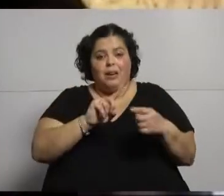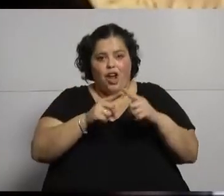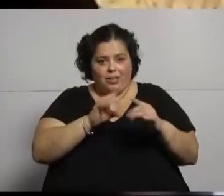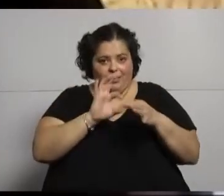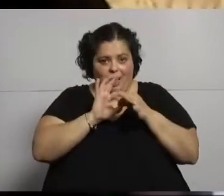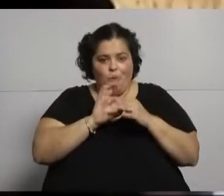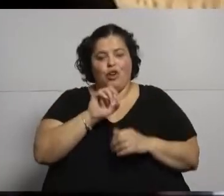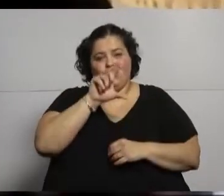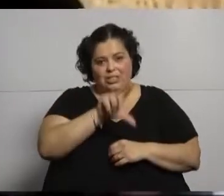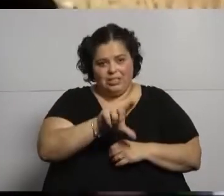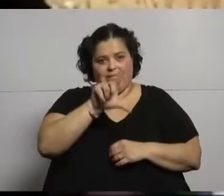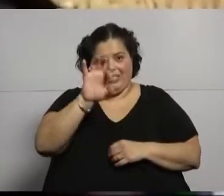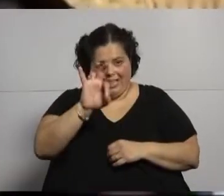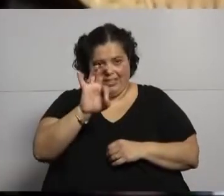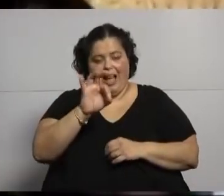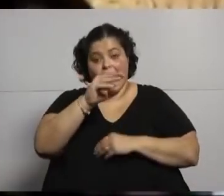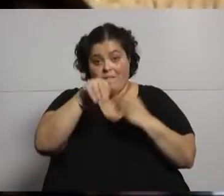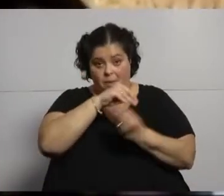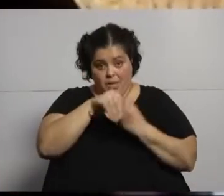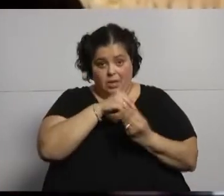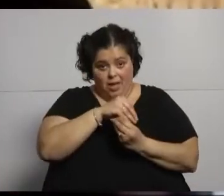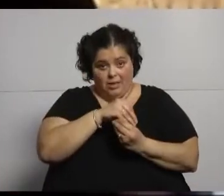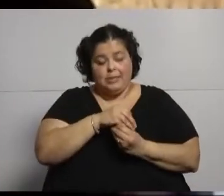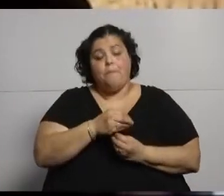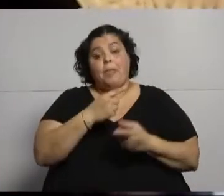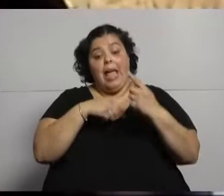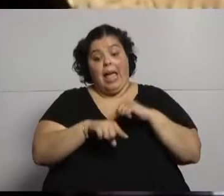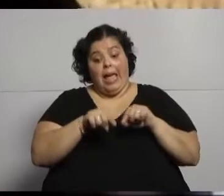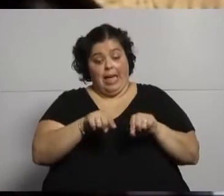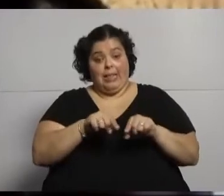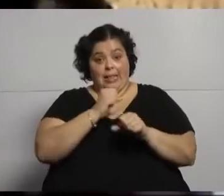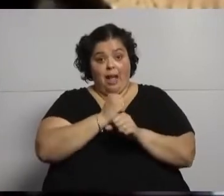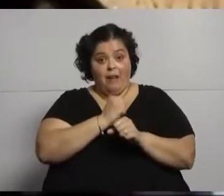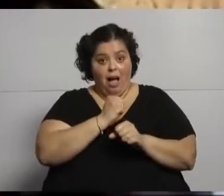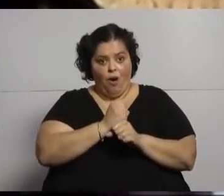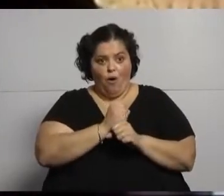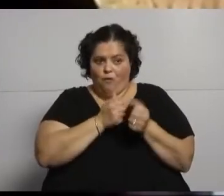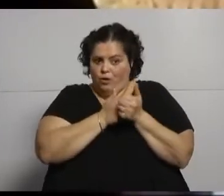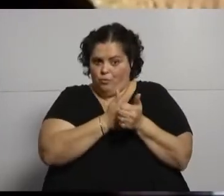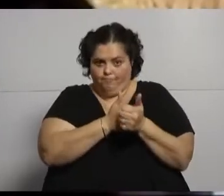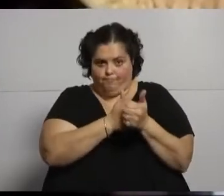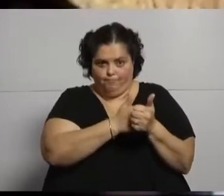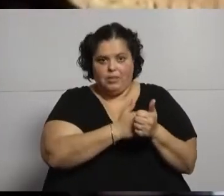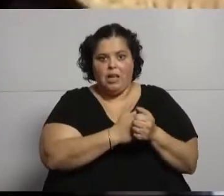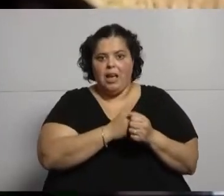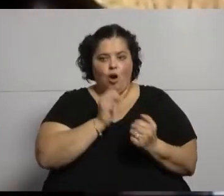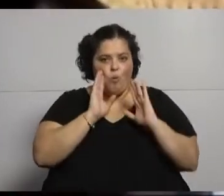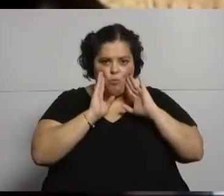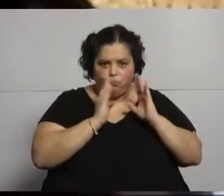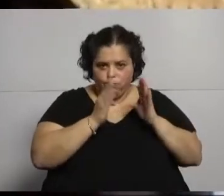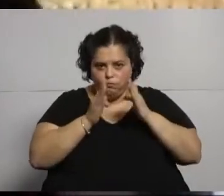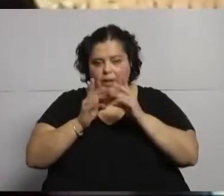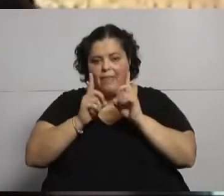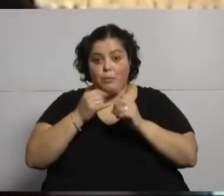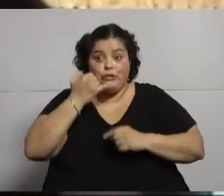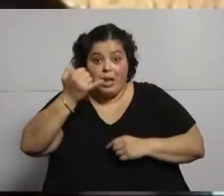770 familias. Este trabajo fue muy cuerpo a cuerpo y fue un trabajo muy personalizado porque había que llamar a